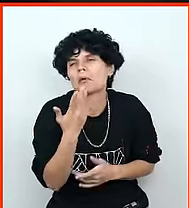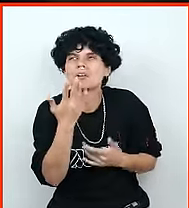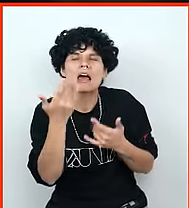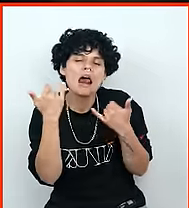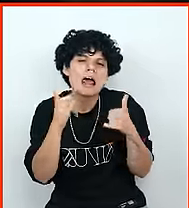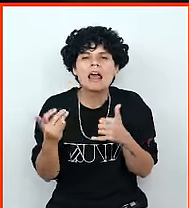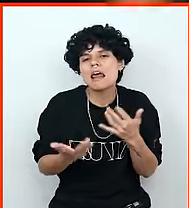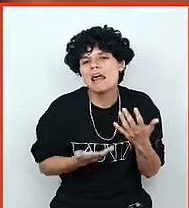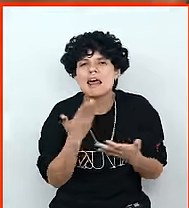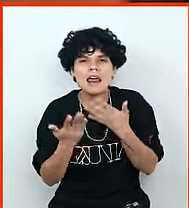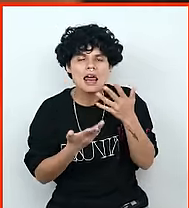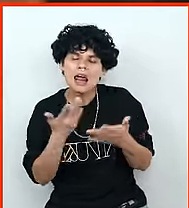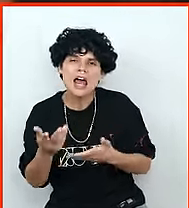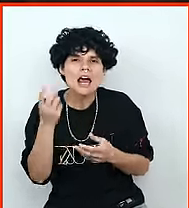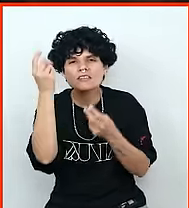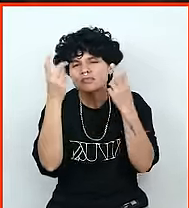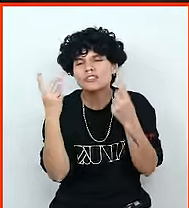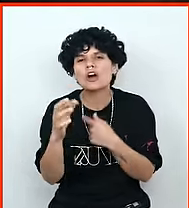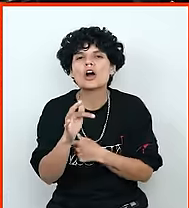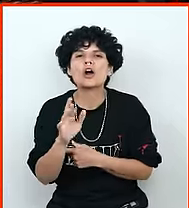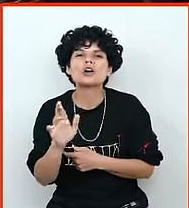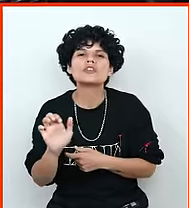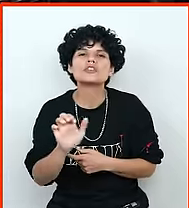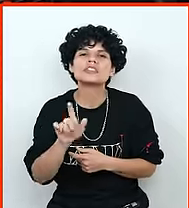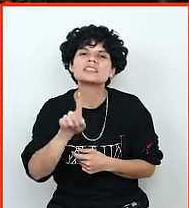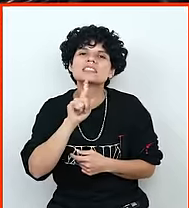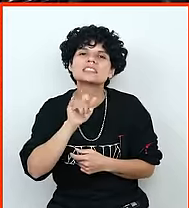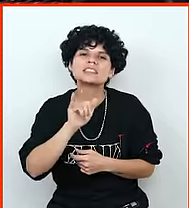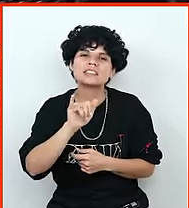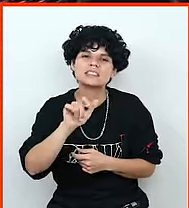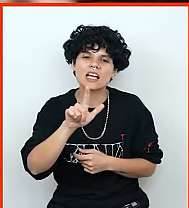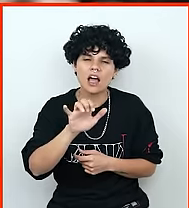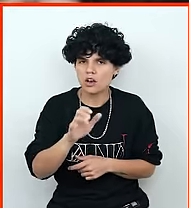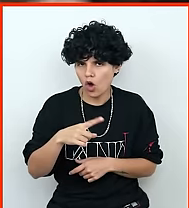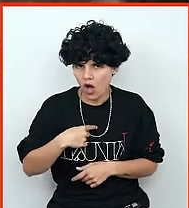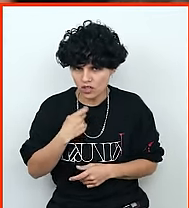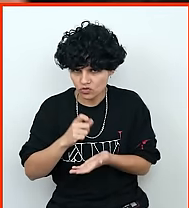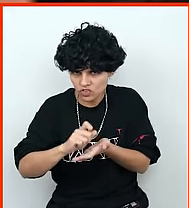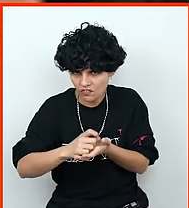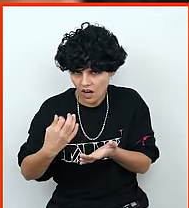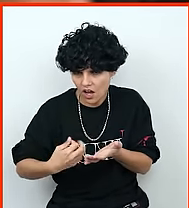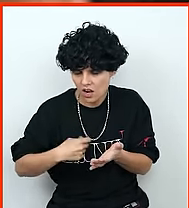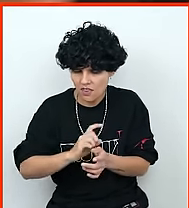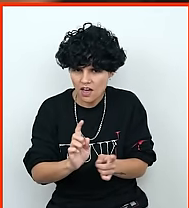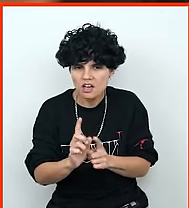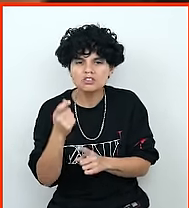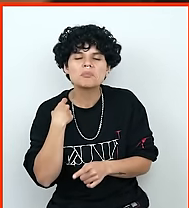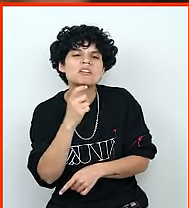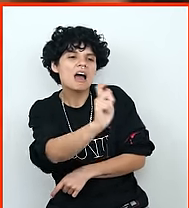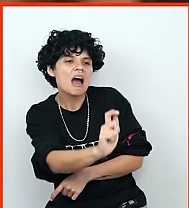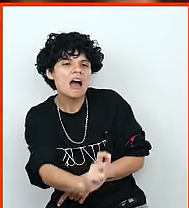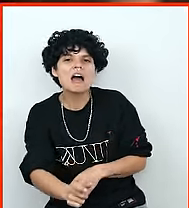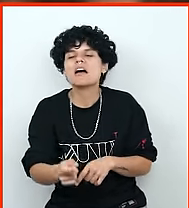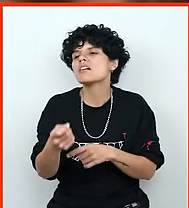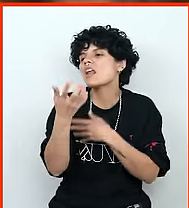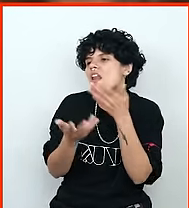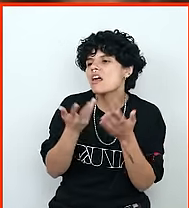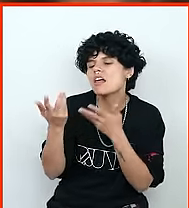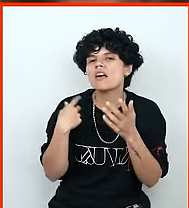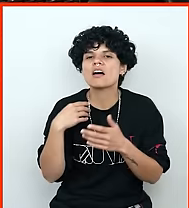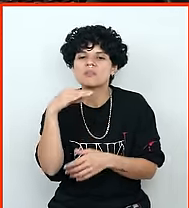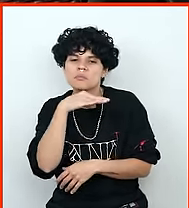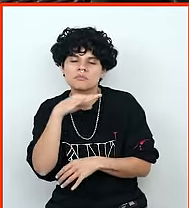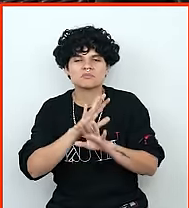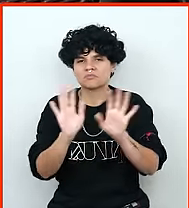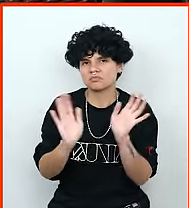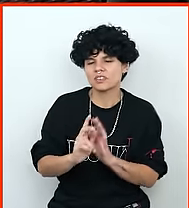freestalear y me gusta, hasta el día de hoy, me gusta freestalear. Entonces, yo no pensaba en escribir letras todavía. Era solo freestyle para mí, ¿cachai? Y andar como rayando y todo. Y